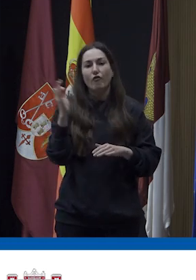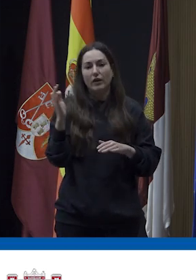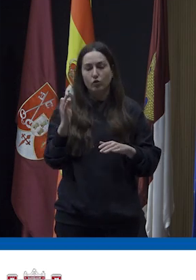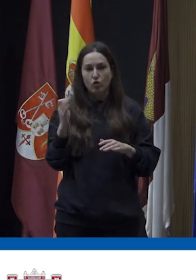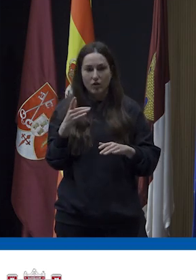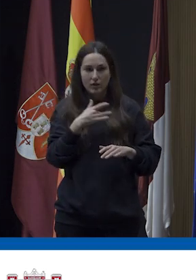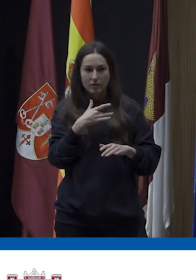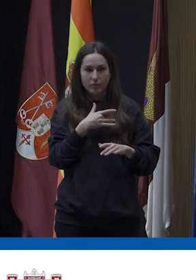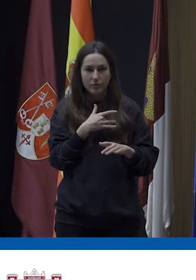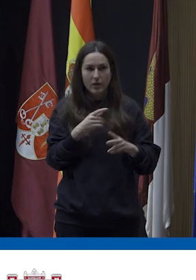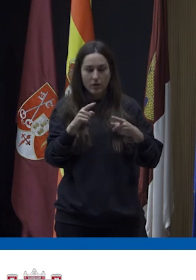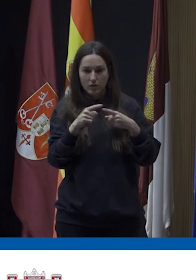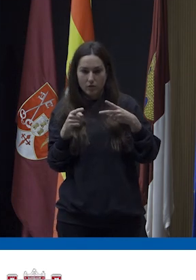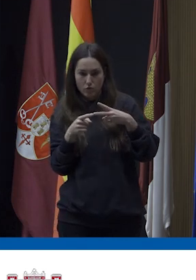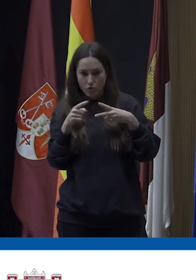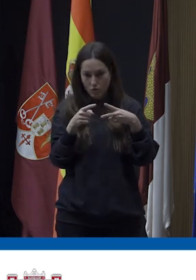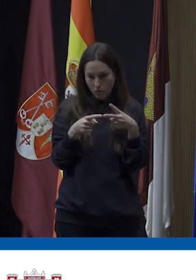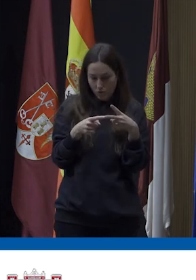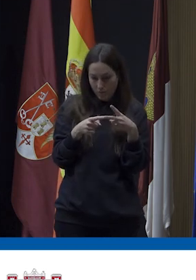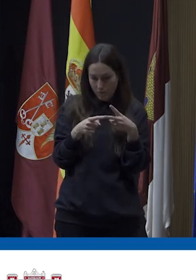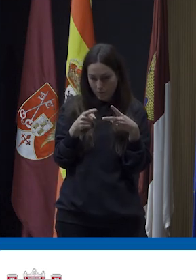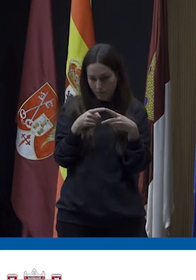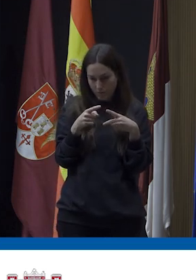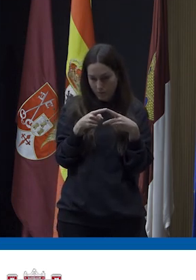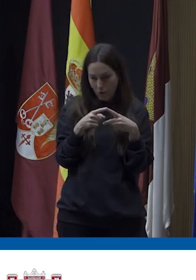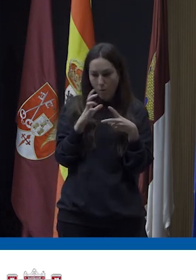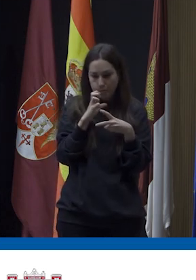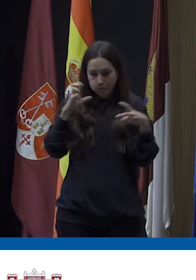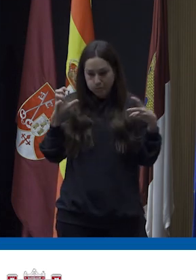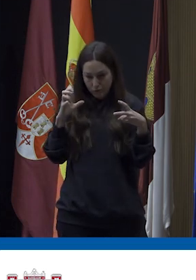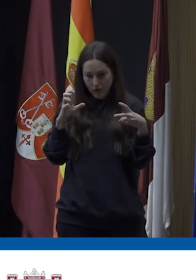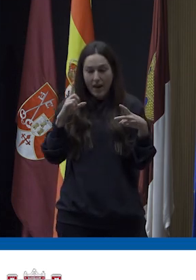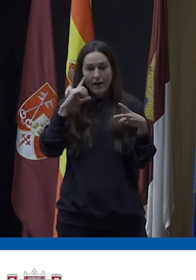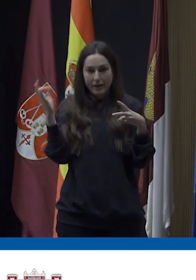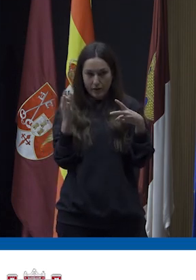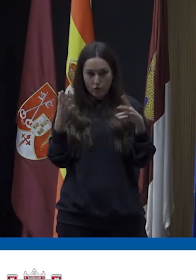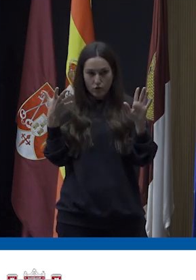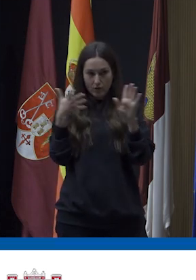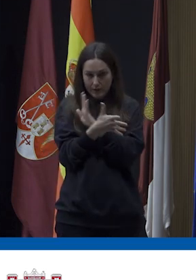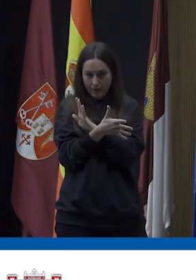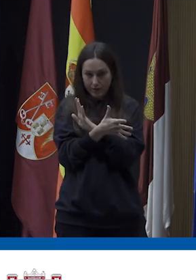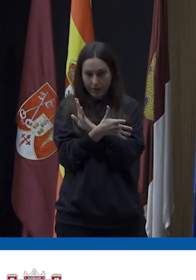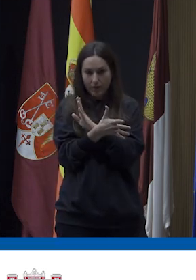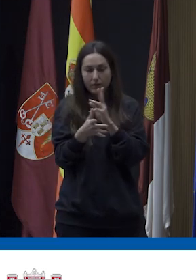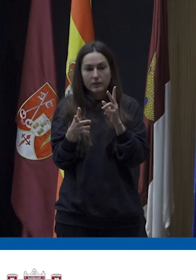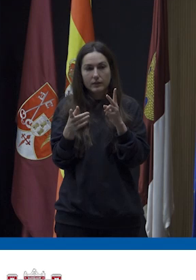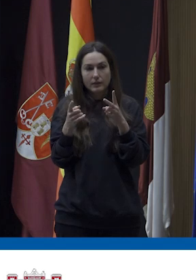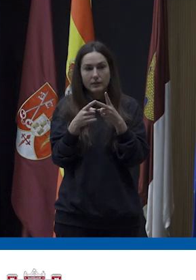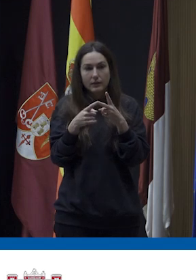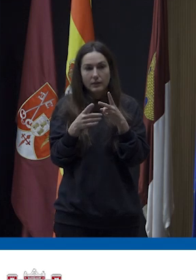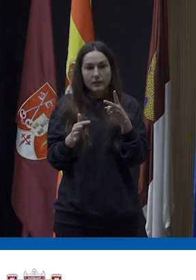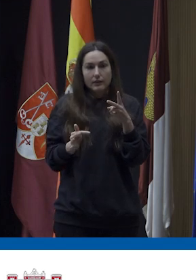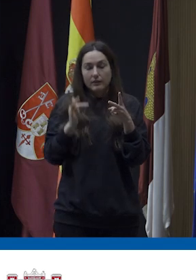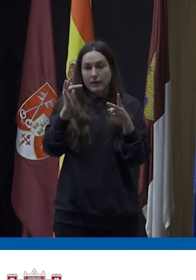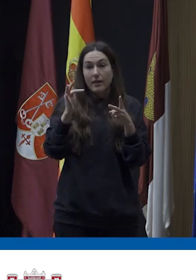tocado dos, o al menos uno de ellos. Uno es el sobrepeso o la obesidad, sin contar con la diabetes. Se ha visto que el sobrepeso unido